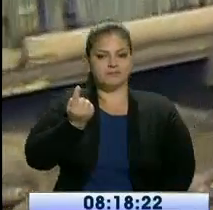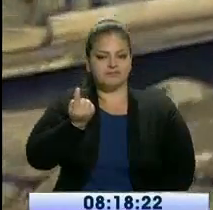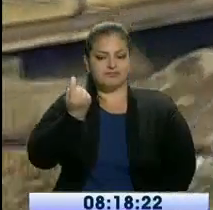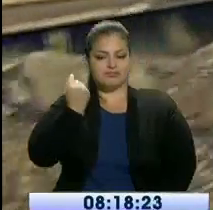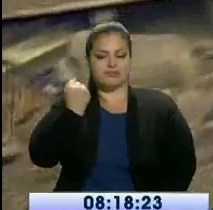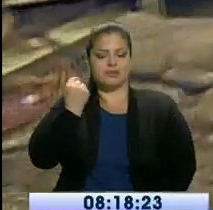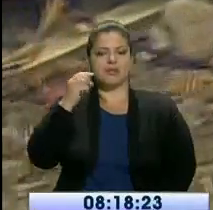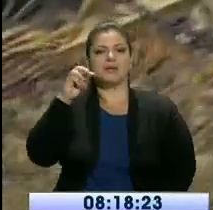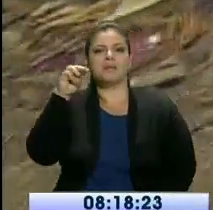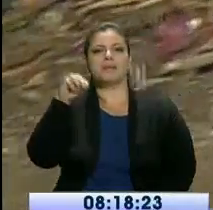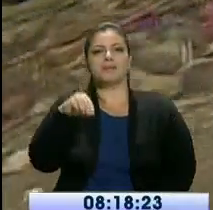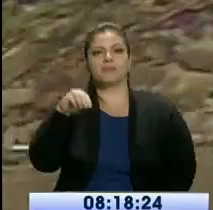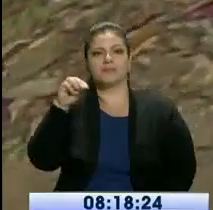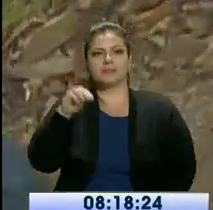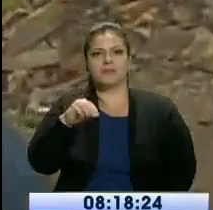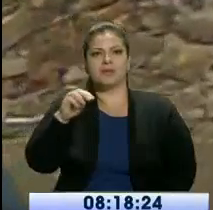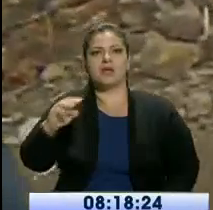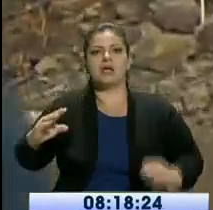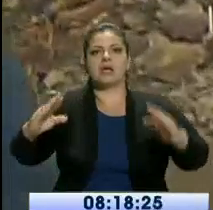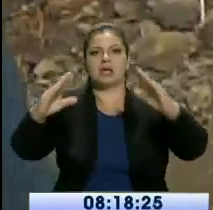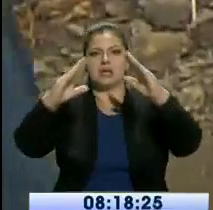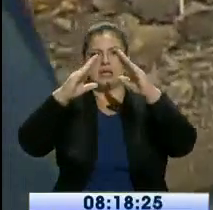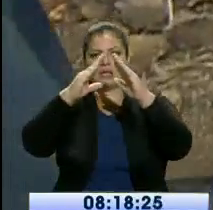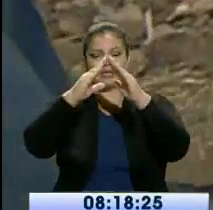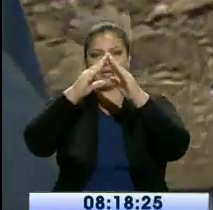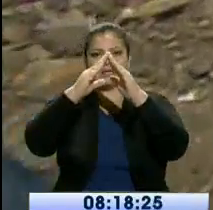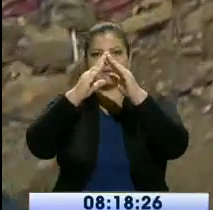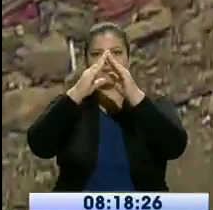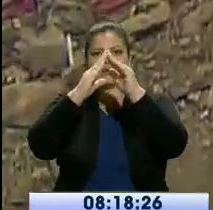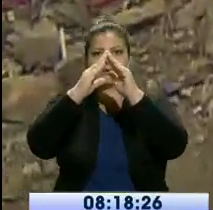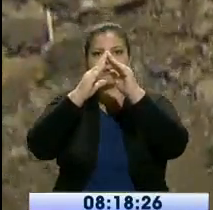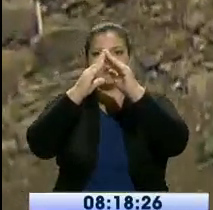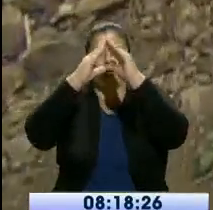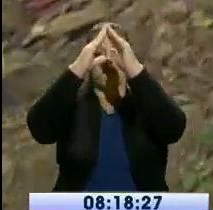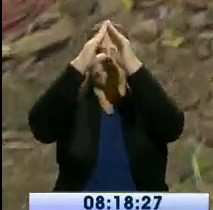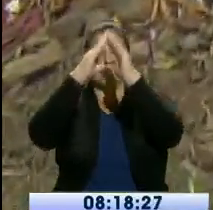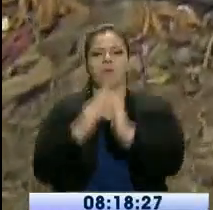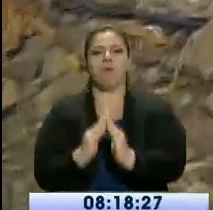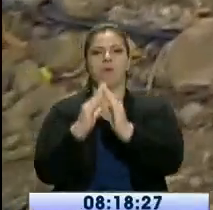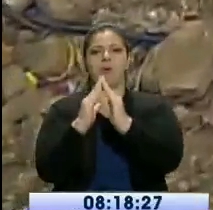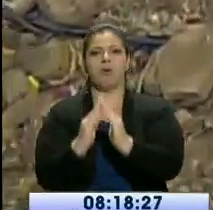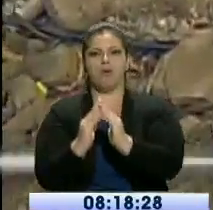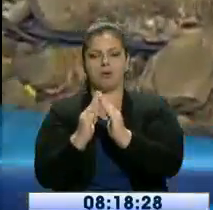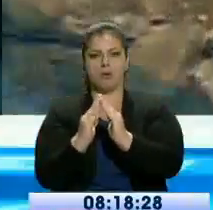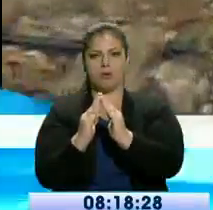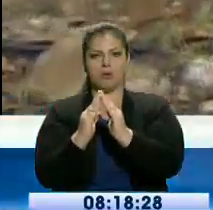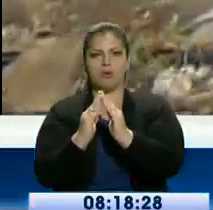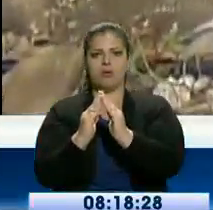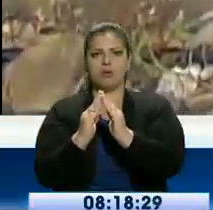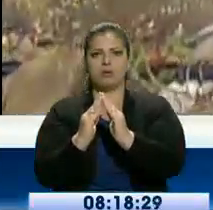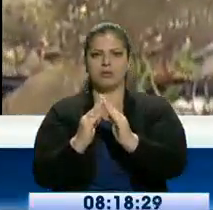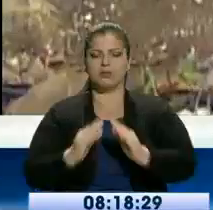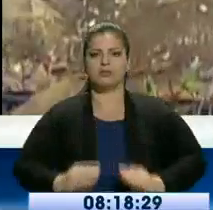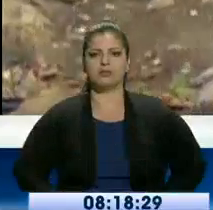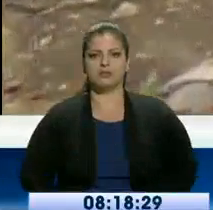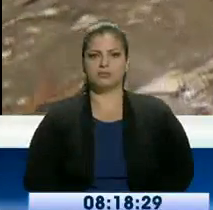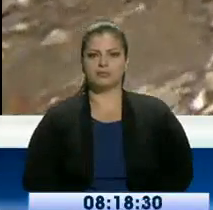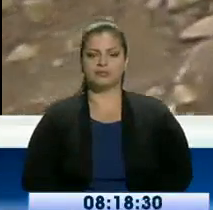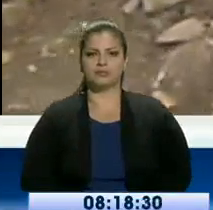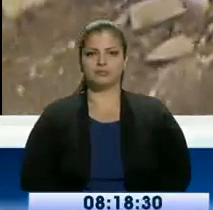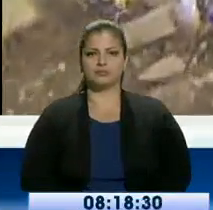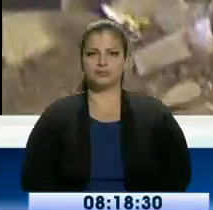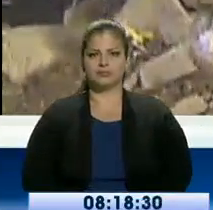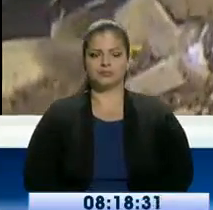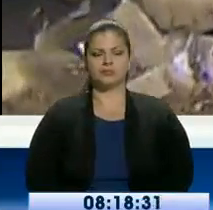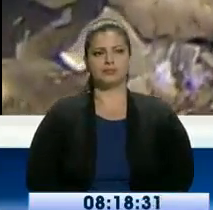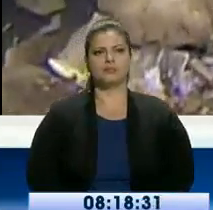se cayó de las bases y, como ven, rodó prácticamente 2 metros. Y es un solar con una